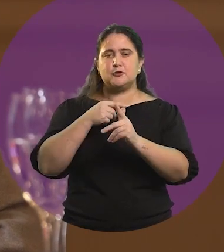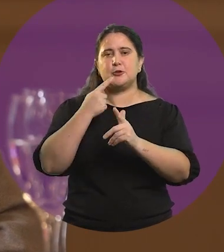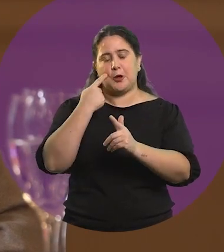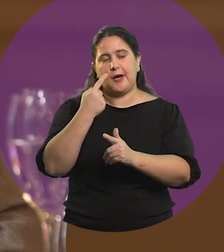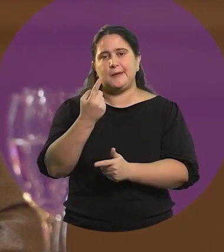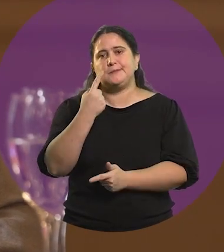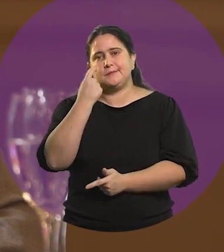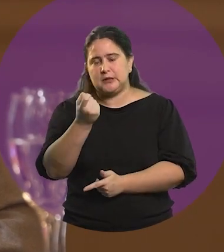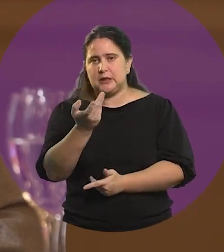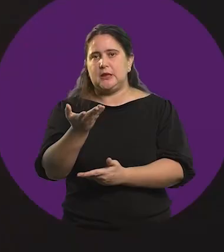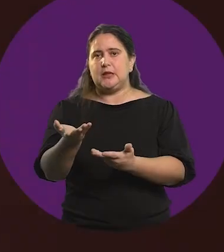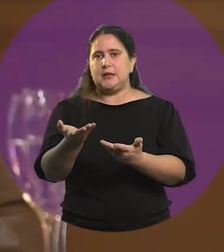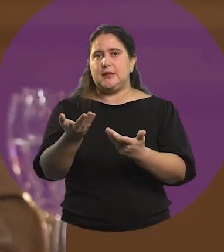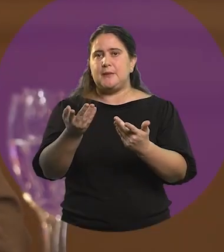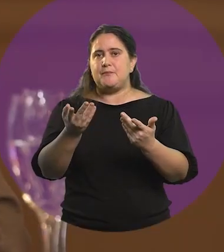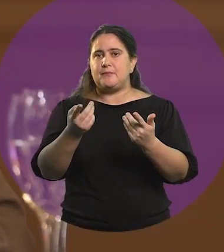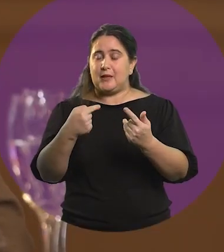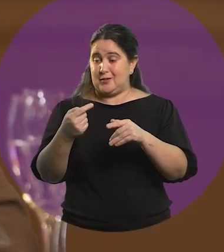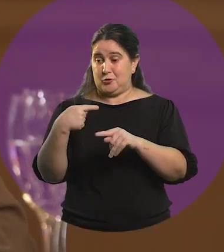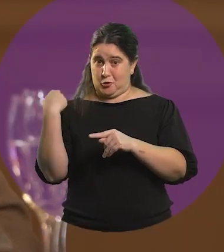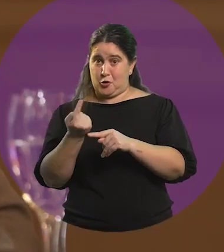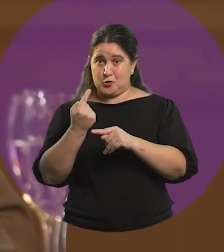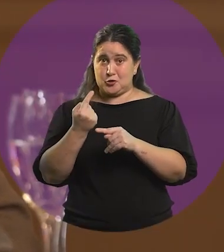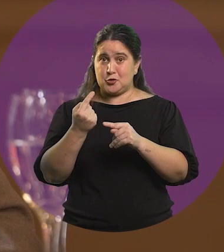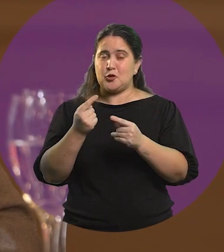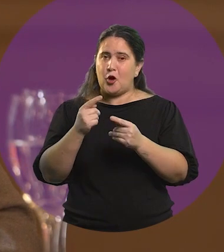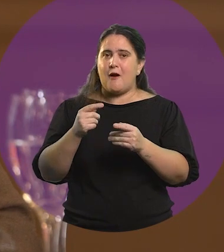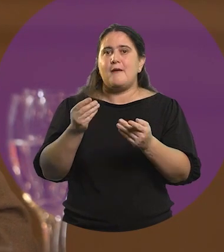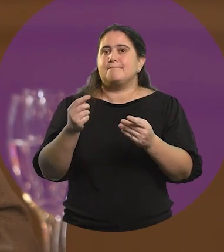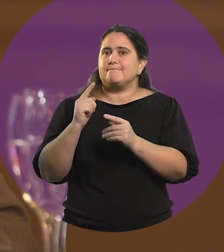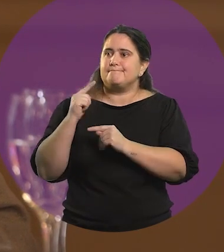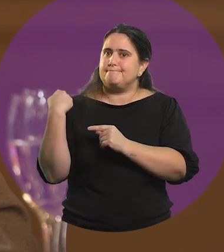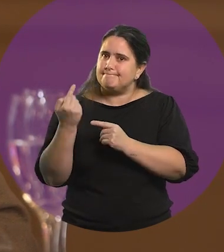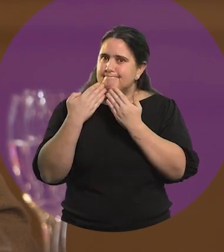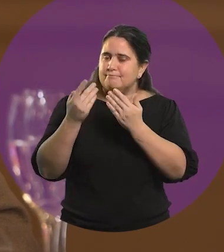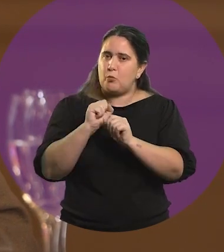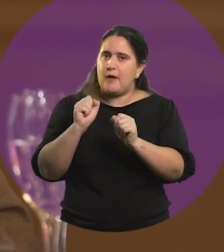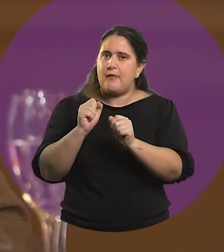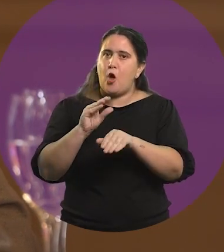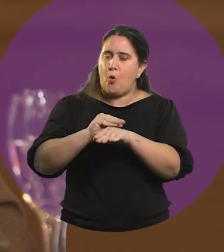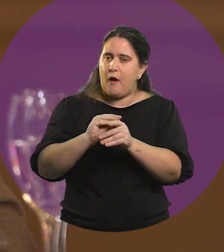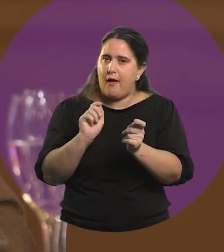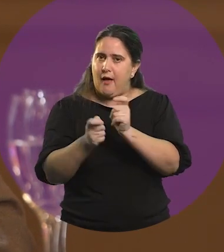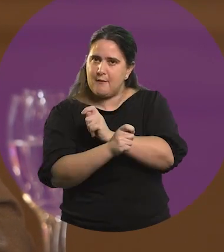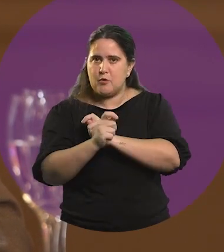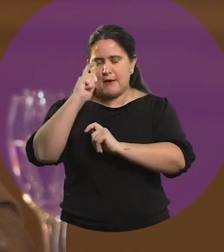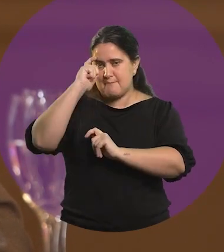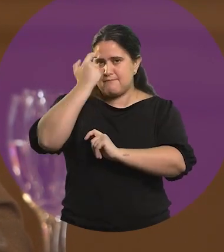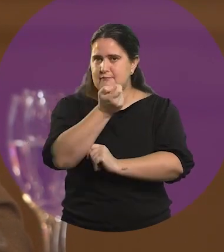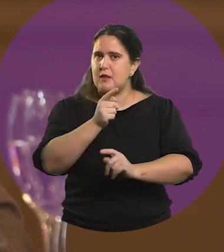yo recojo es, lo que estamos detrás es detrás de un cambio cultural y un cambio de mentalidad a gran escala, ¿no?